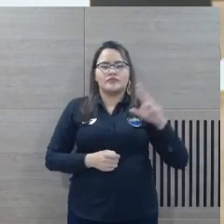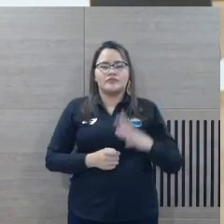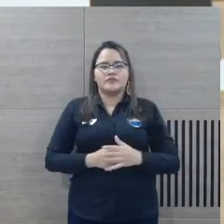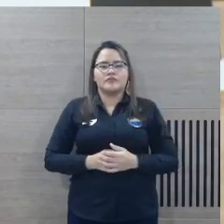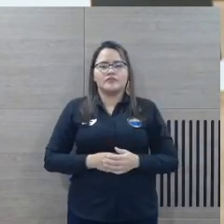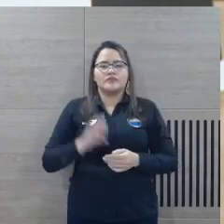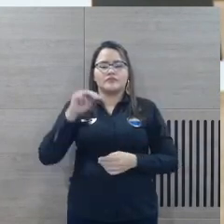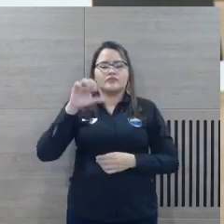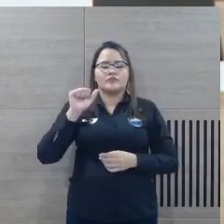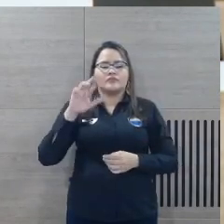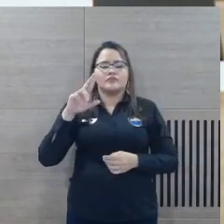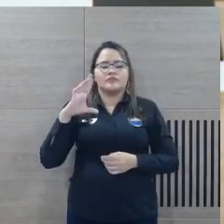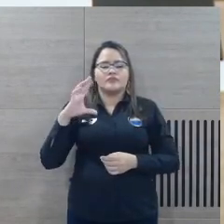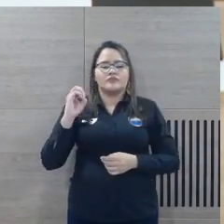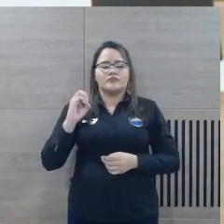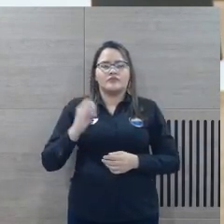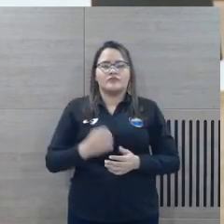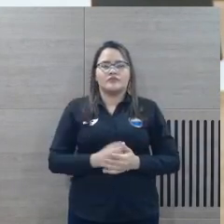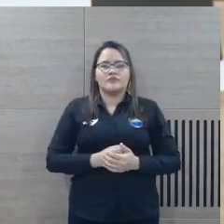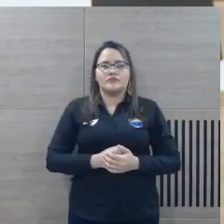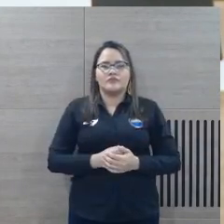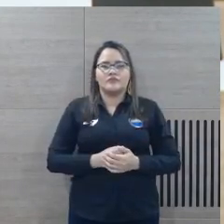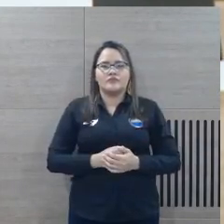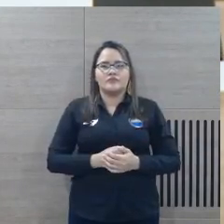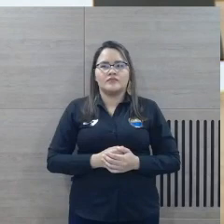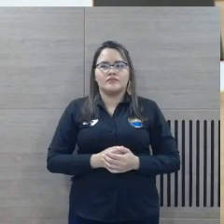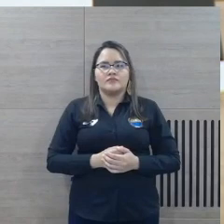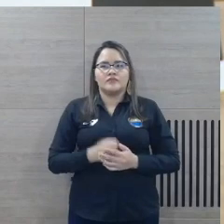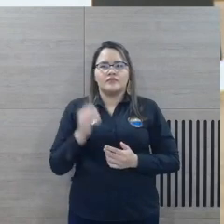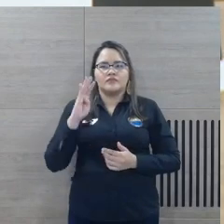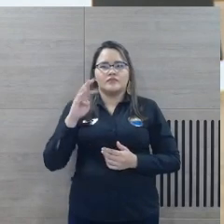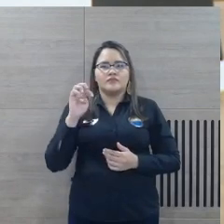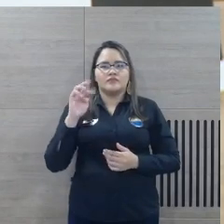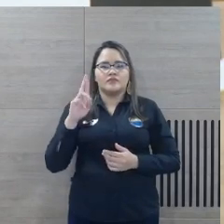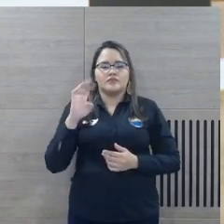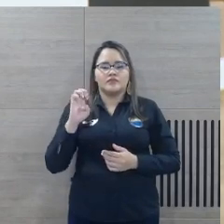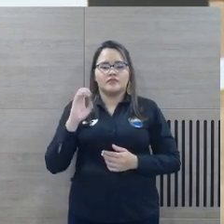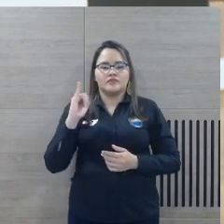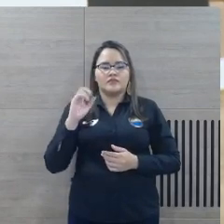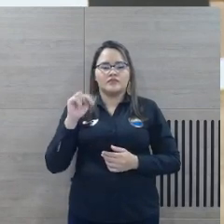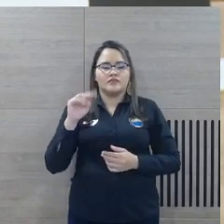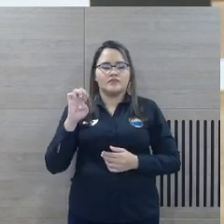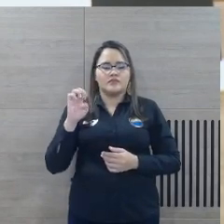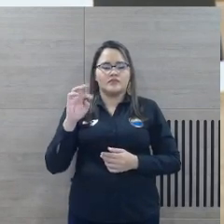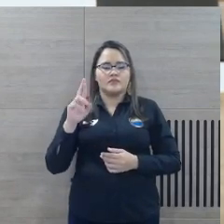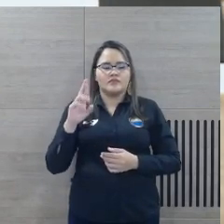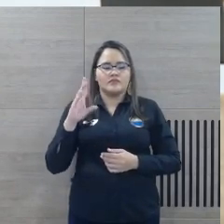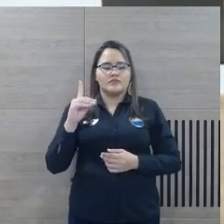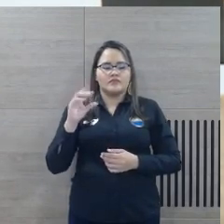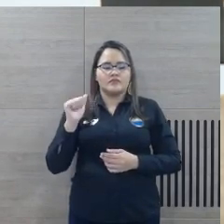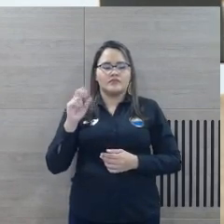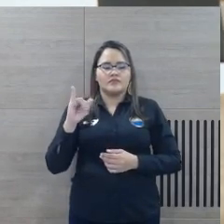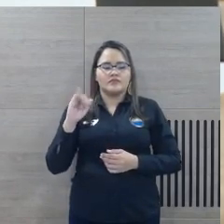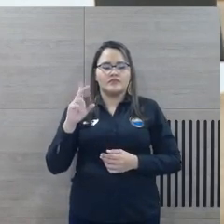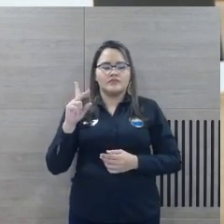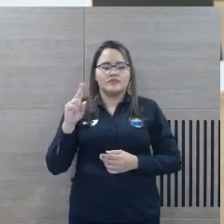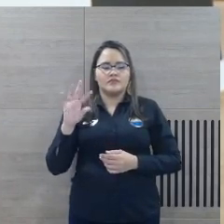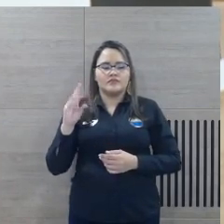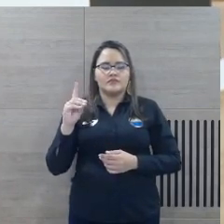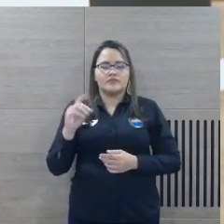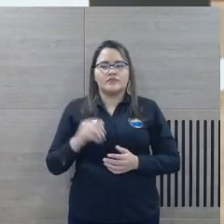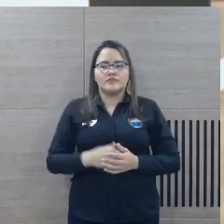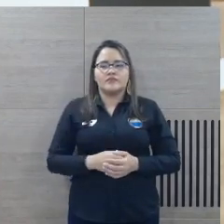David Manjarres González. Wendy María Rodríguez Ribón. Eudiris Mercedes Acosta Muñoz. Steven